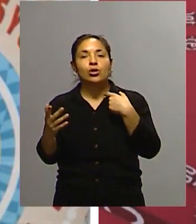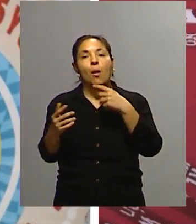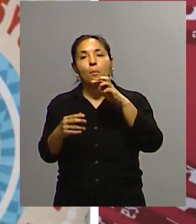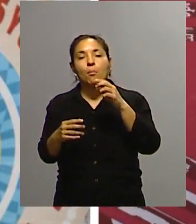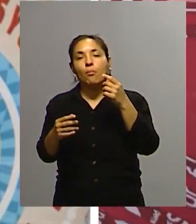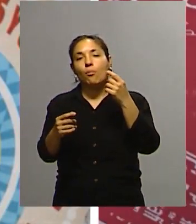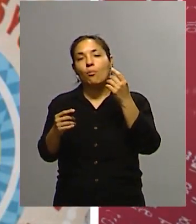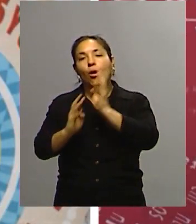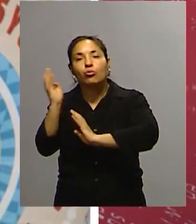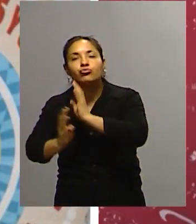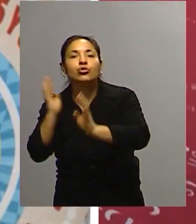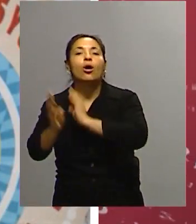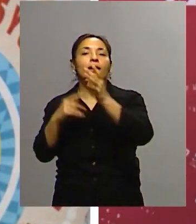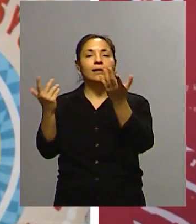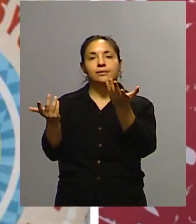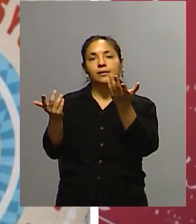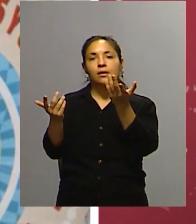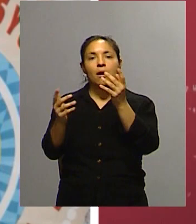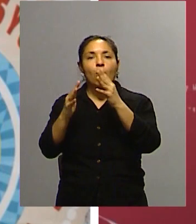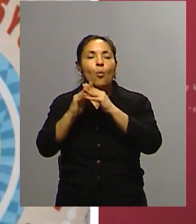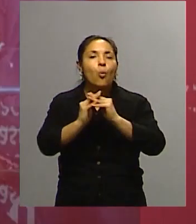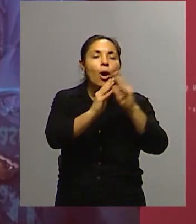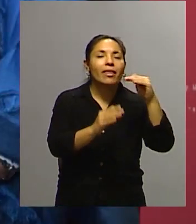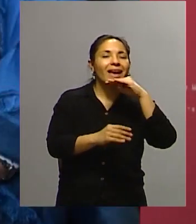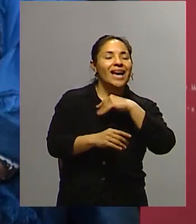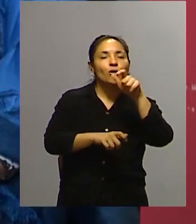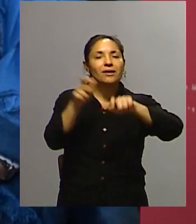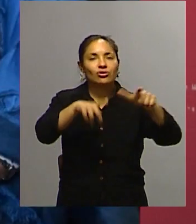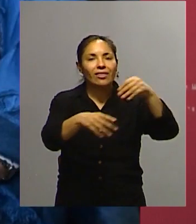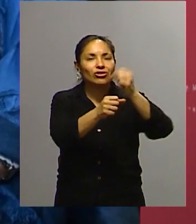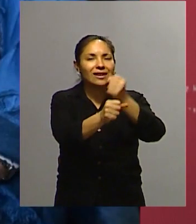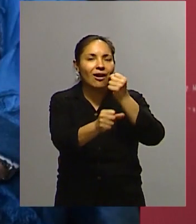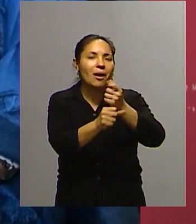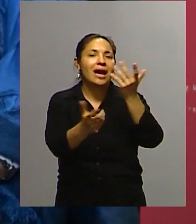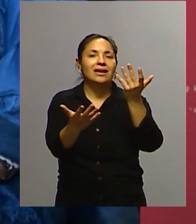proveedores, con bodegueros. La agenda va por otro lado.